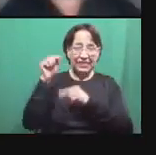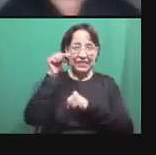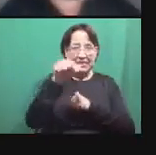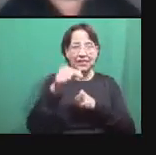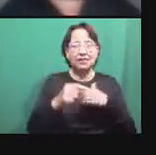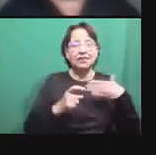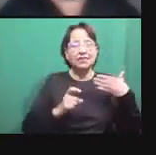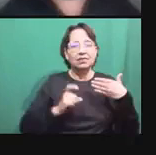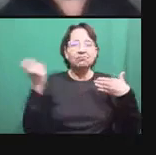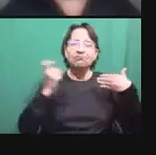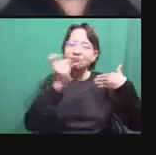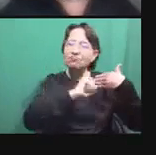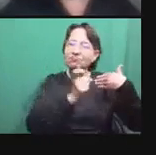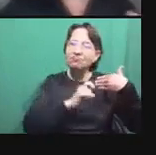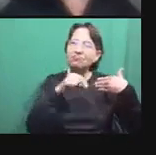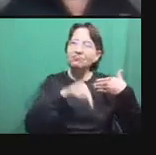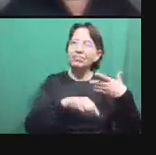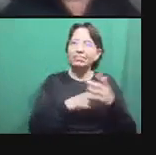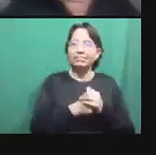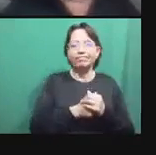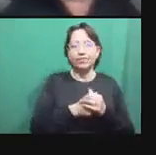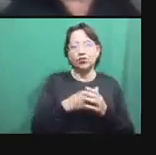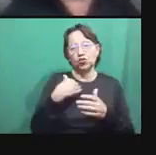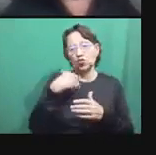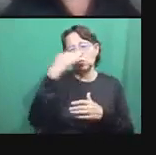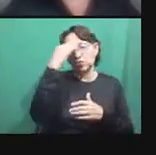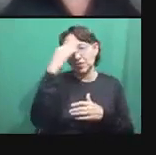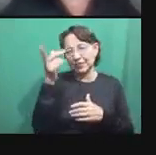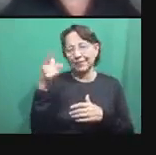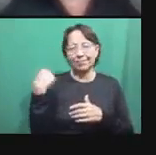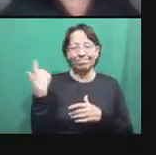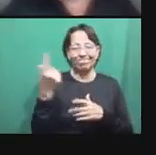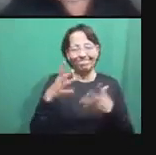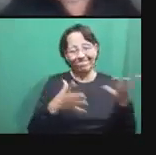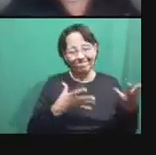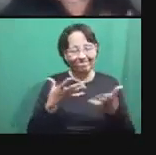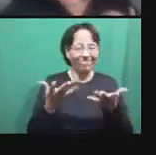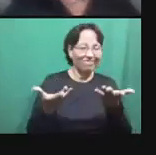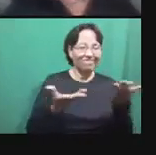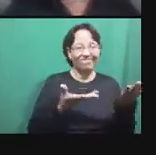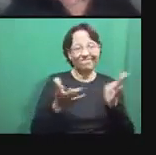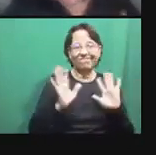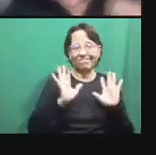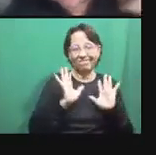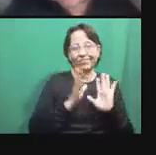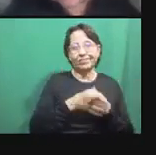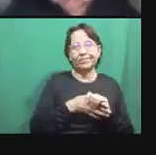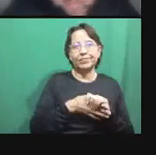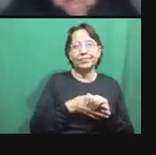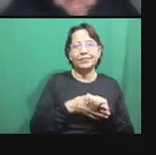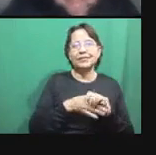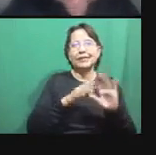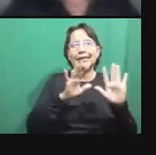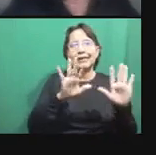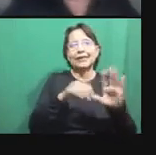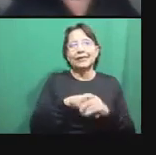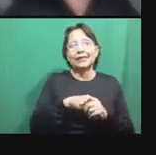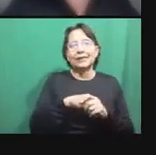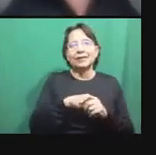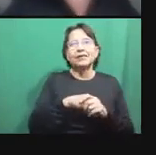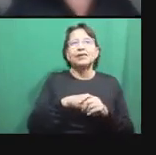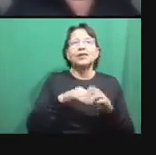no solamente incómoda, sino insustancial y corta, es un asunto que está ligado al humano en esa alteración de cualquier